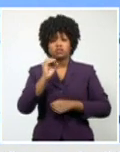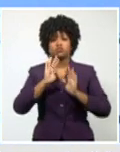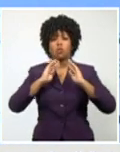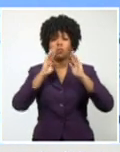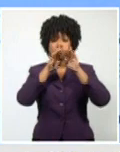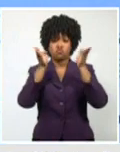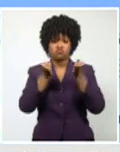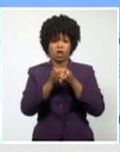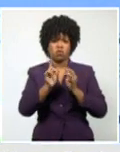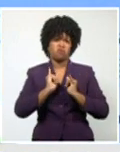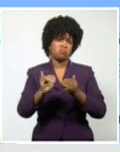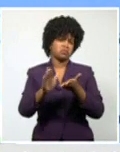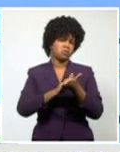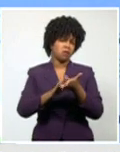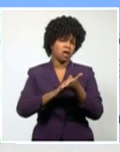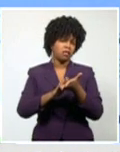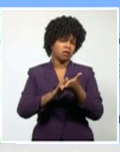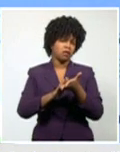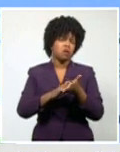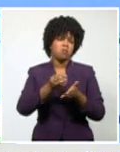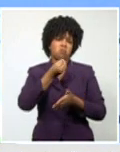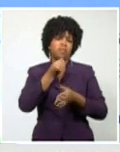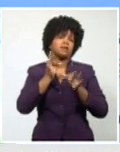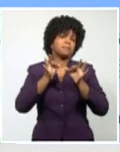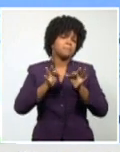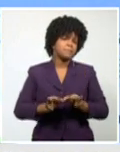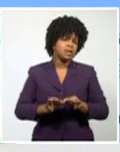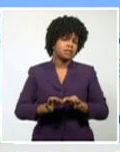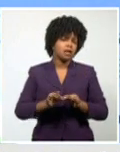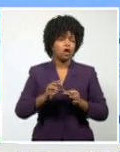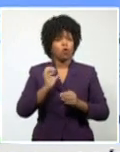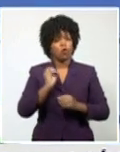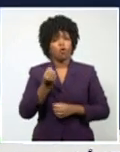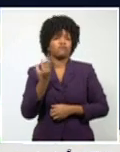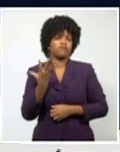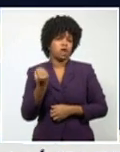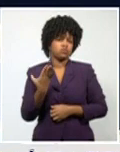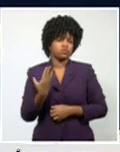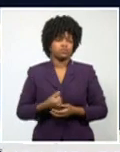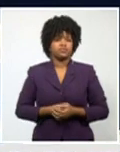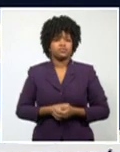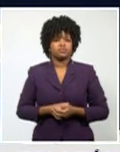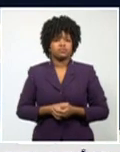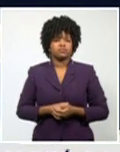cepas. Por lo tanto, ¿se puede considerar esta una noticia falsa? Bueno,